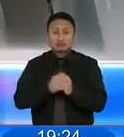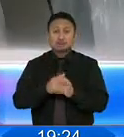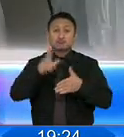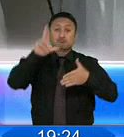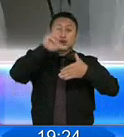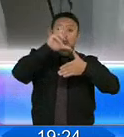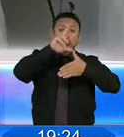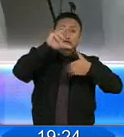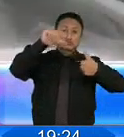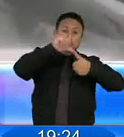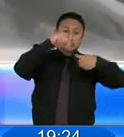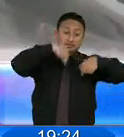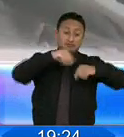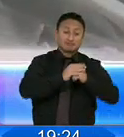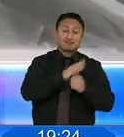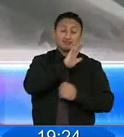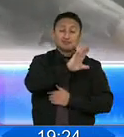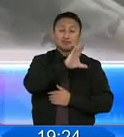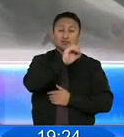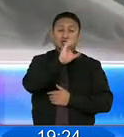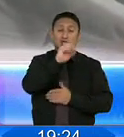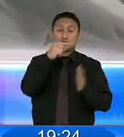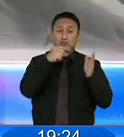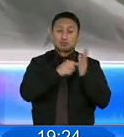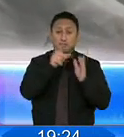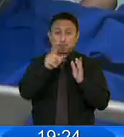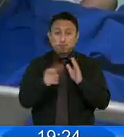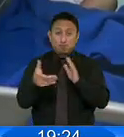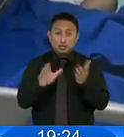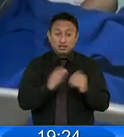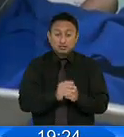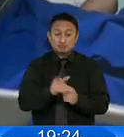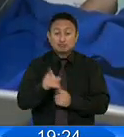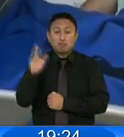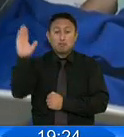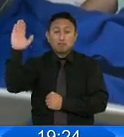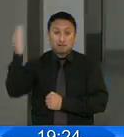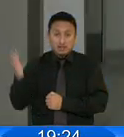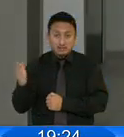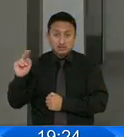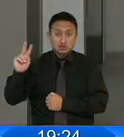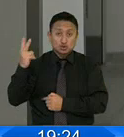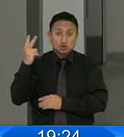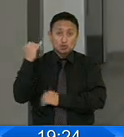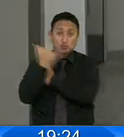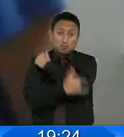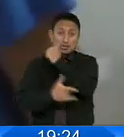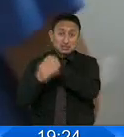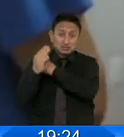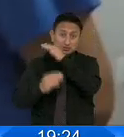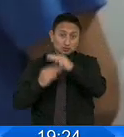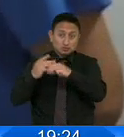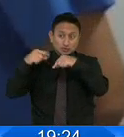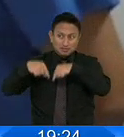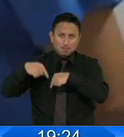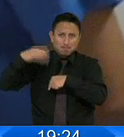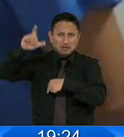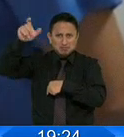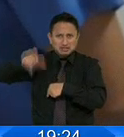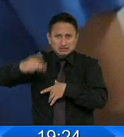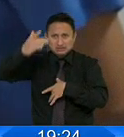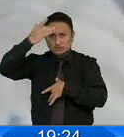Caribe suman ya más de 500.000 fallecidos. Con Brasil, el segundo país en el mundo con el mayor número de pacientes